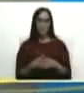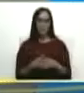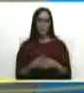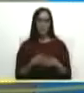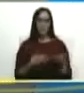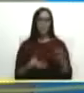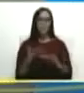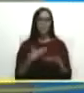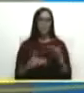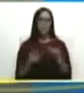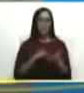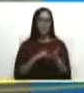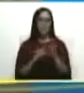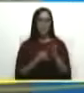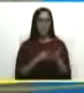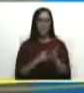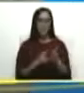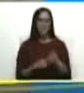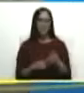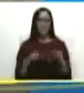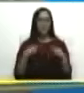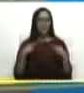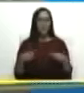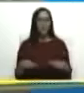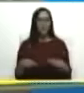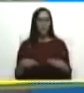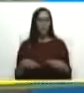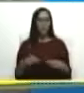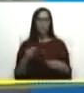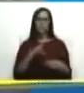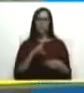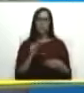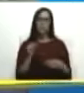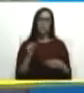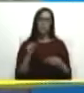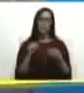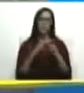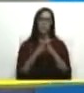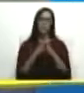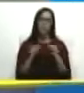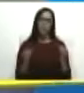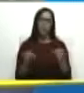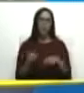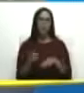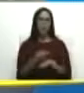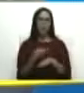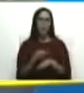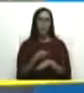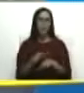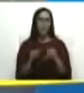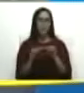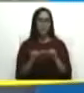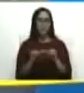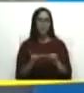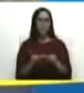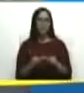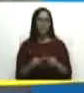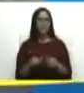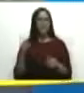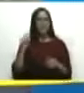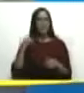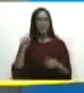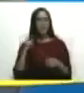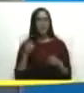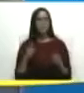compensatorio de lo que significa la distribución de los recursos en las regiones. No a todas las, a todas las gobernaciones le toca el mismo monto, hay gobernaciones que requieren